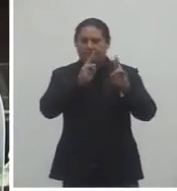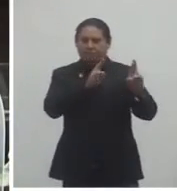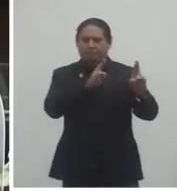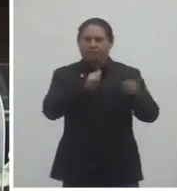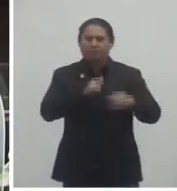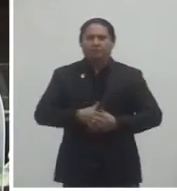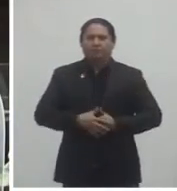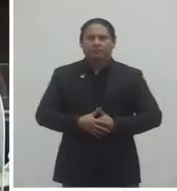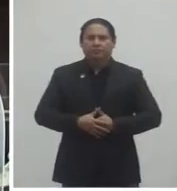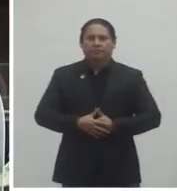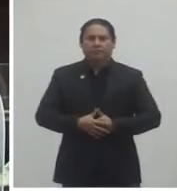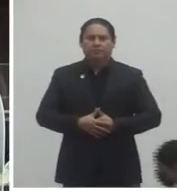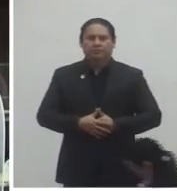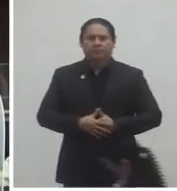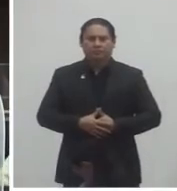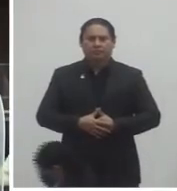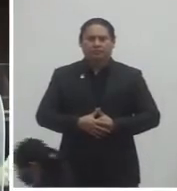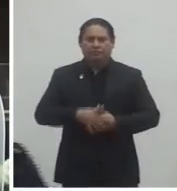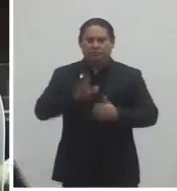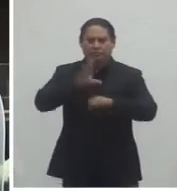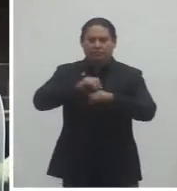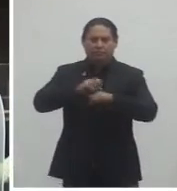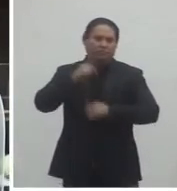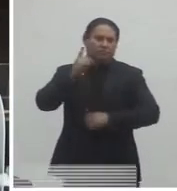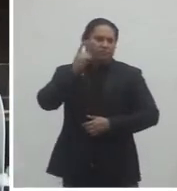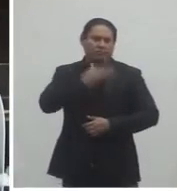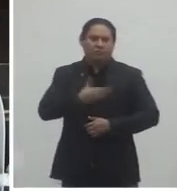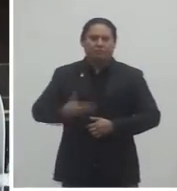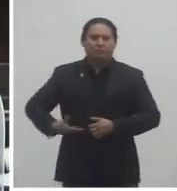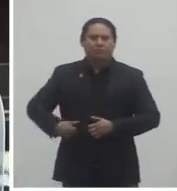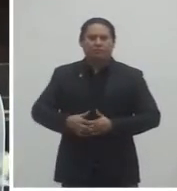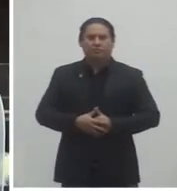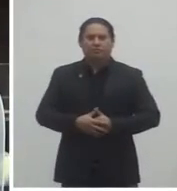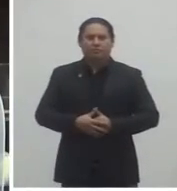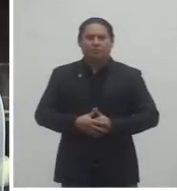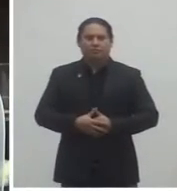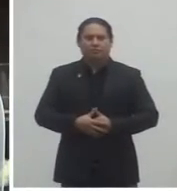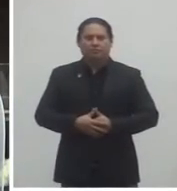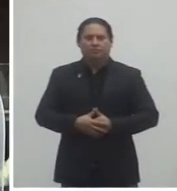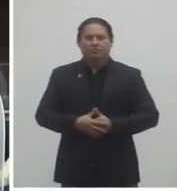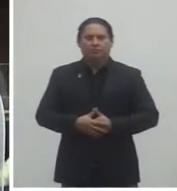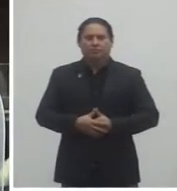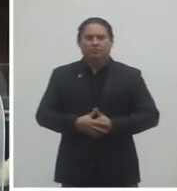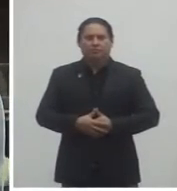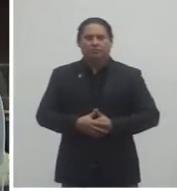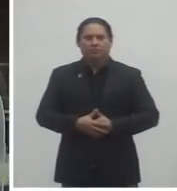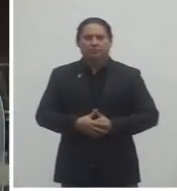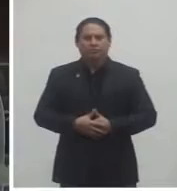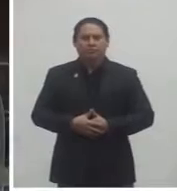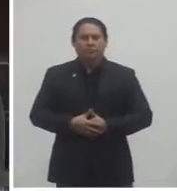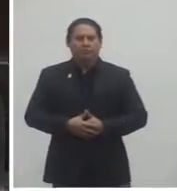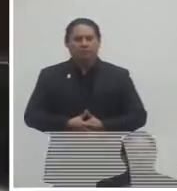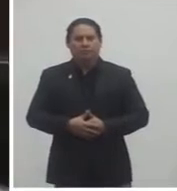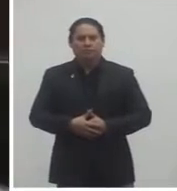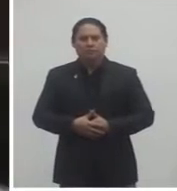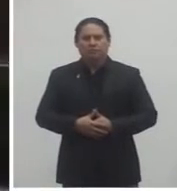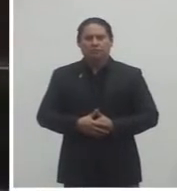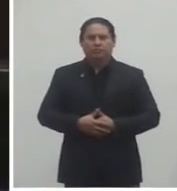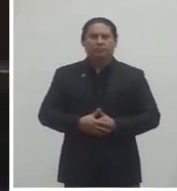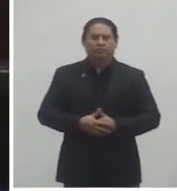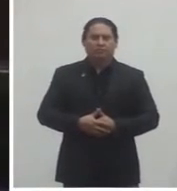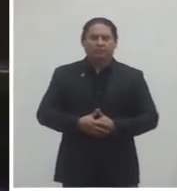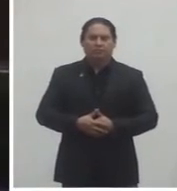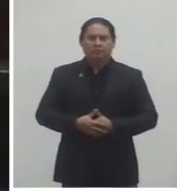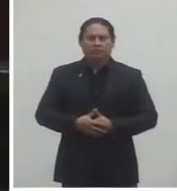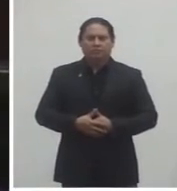del dictamen. Con su venia, diputada presidenta, y a Chachotitas Coponelte AYG. Honorable